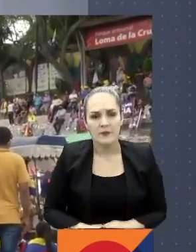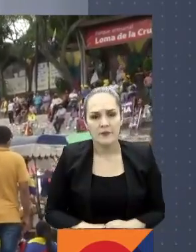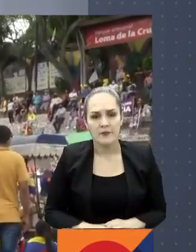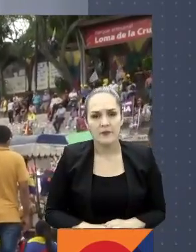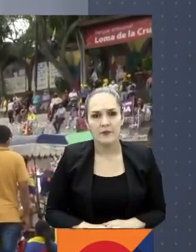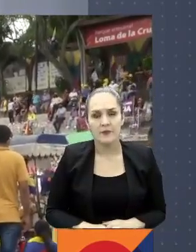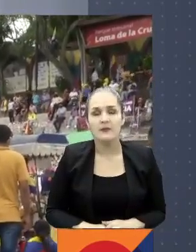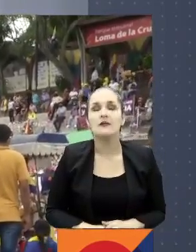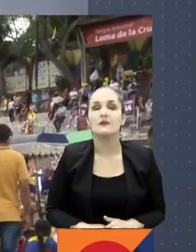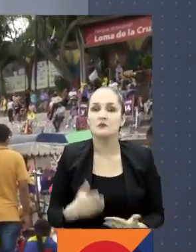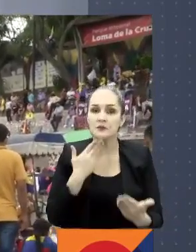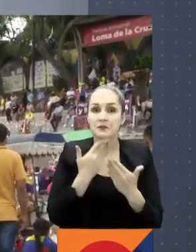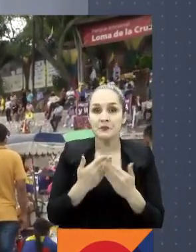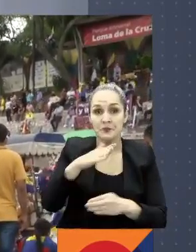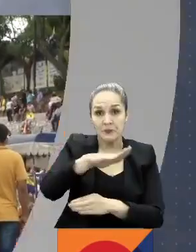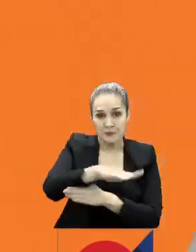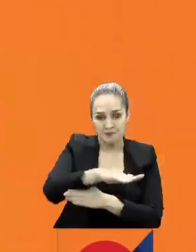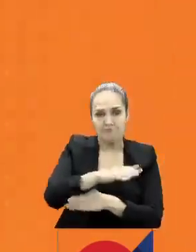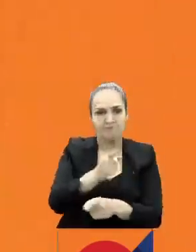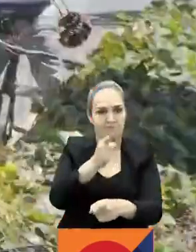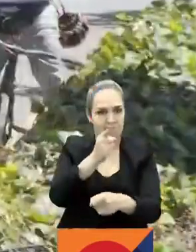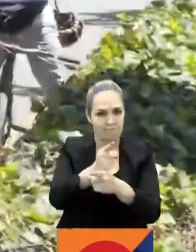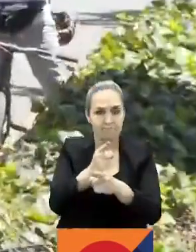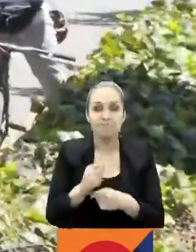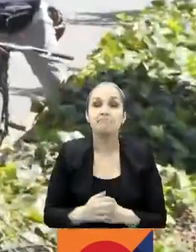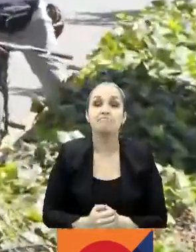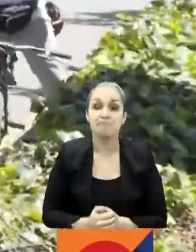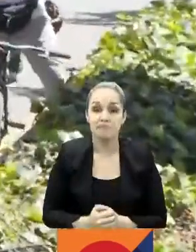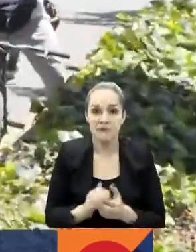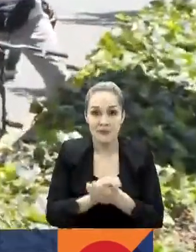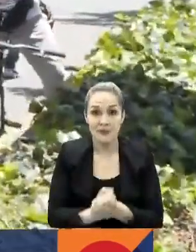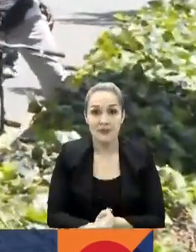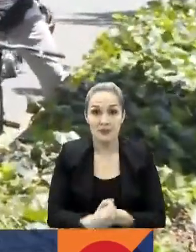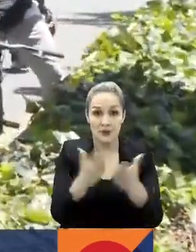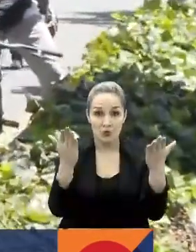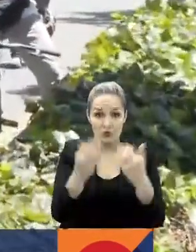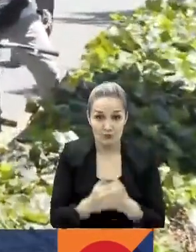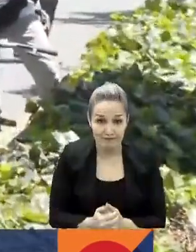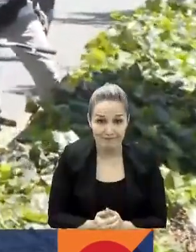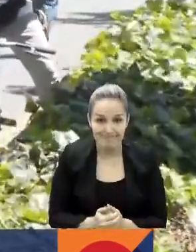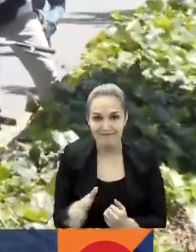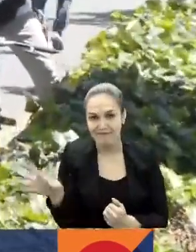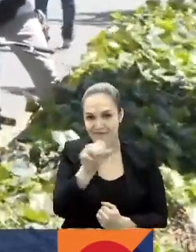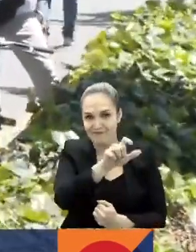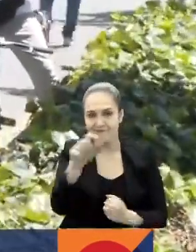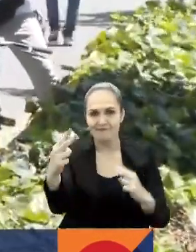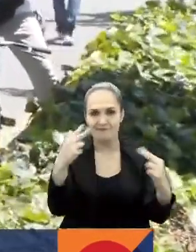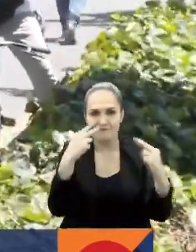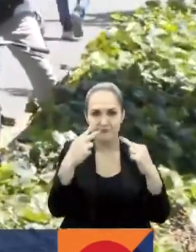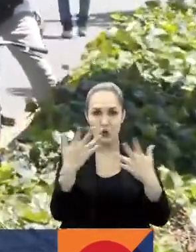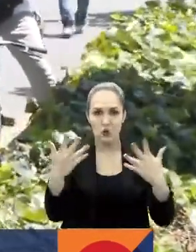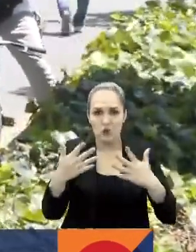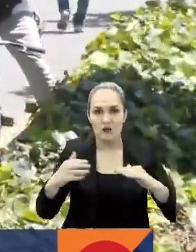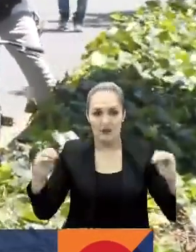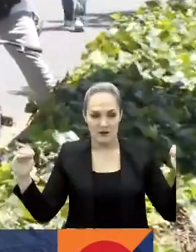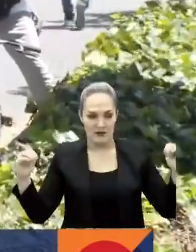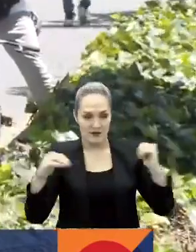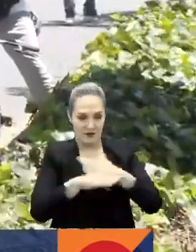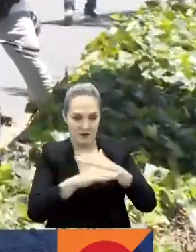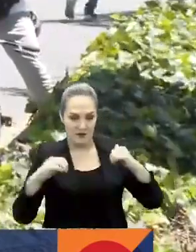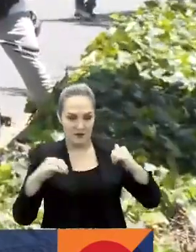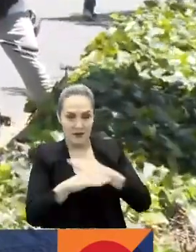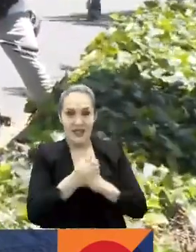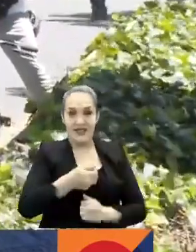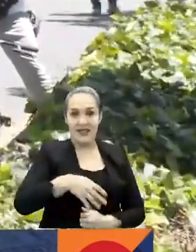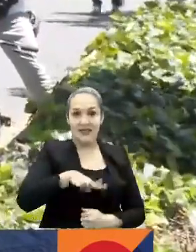José Fernando, muy buenas tardes, así es, mire, nosotros los saludamos a esta hora, usted y a todos los televidentes desde la carrera 19,